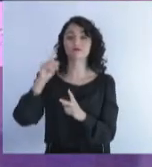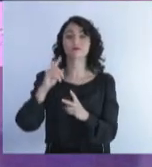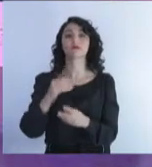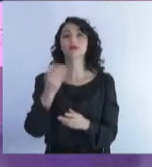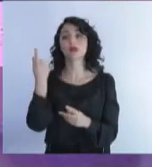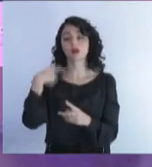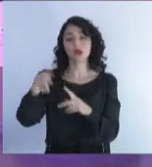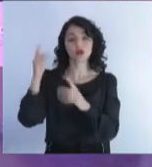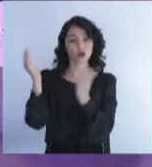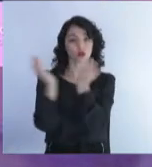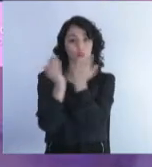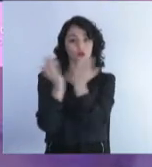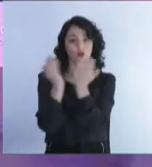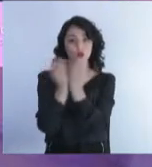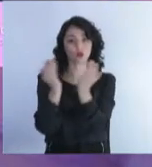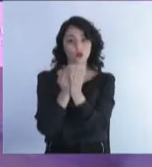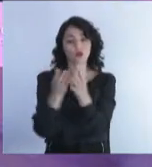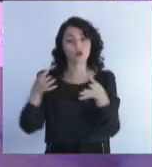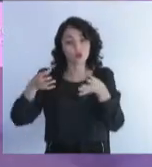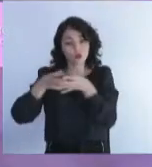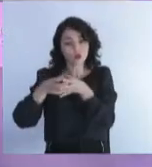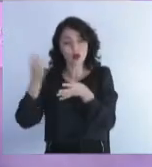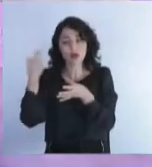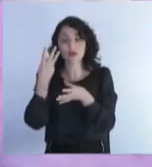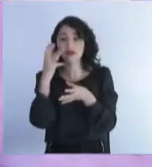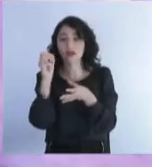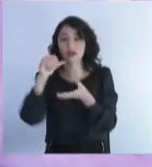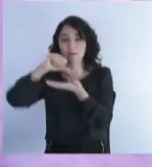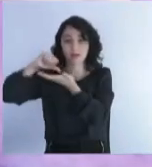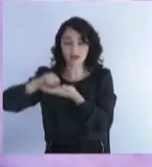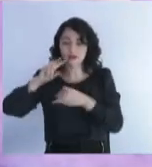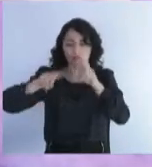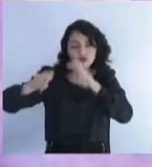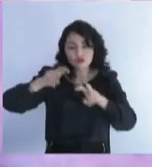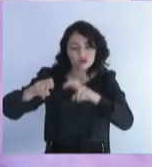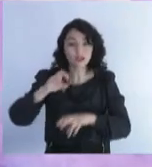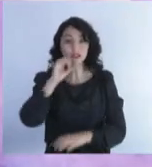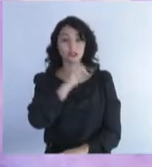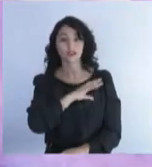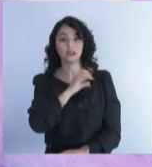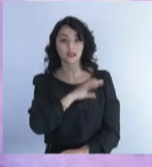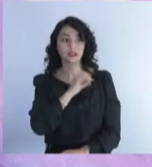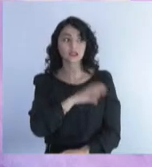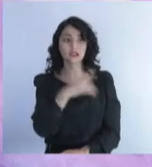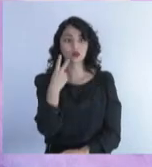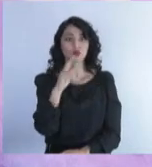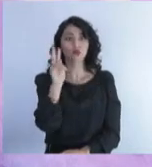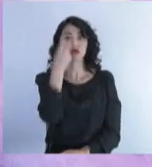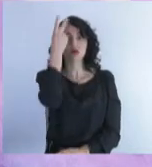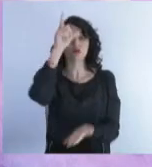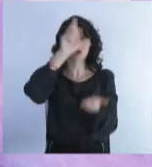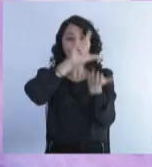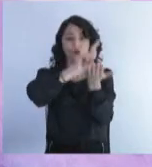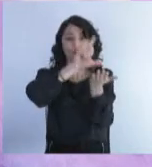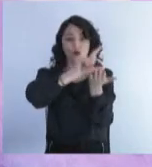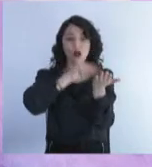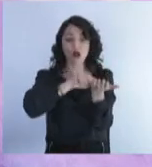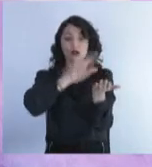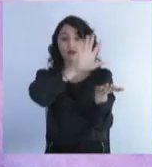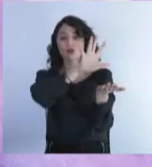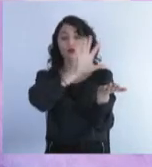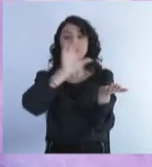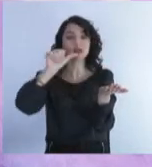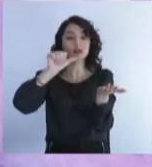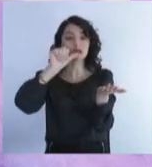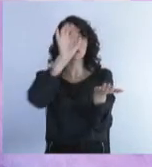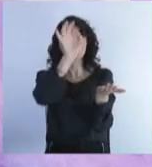que se realizó por Ipsos en 30 países, Chile ocupó un preocupante segundo lugar, con un